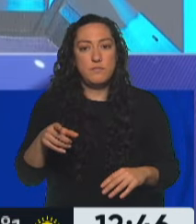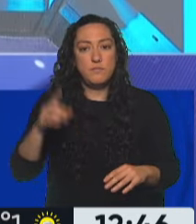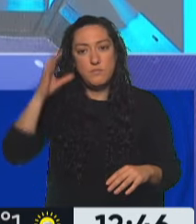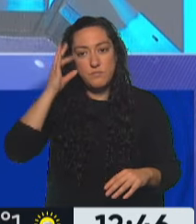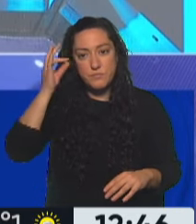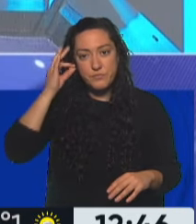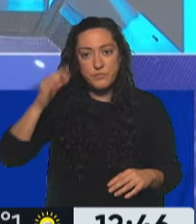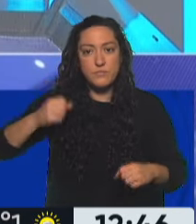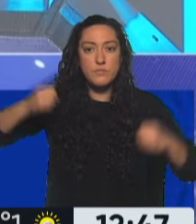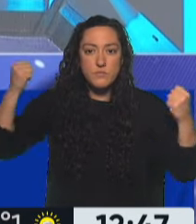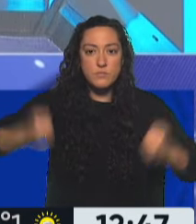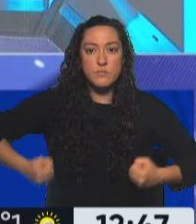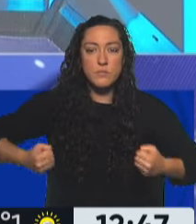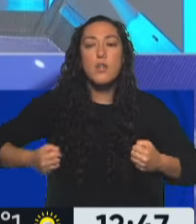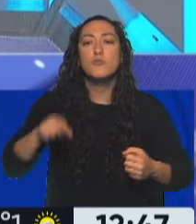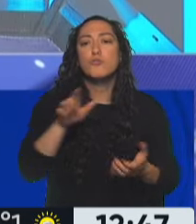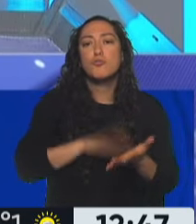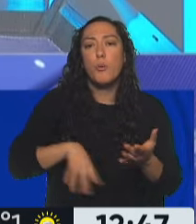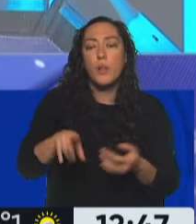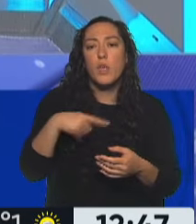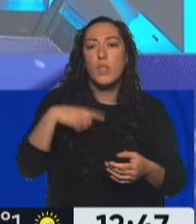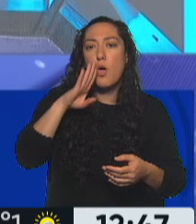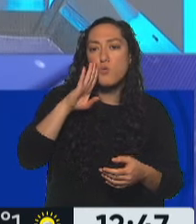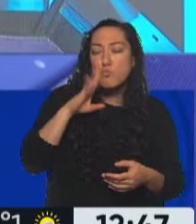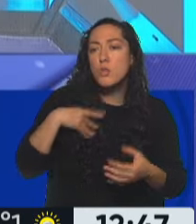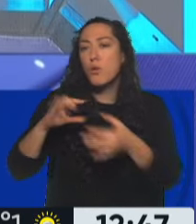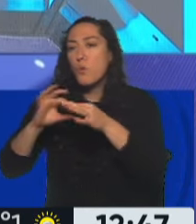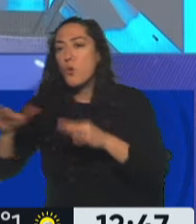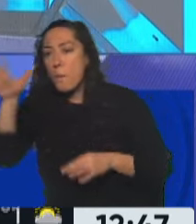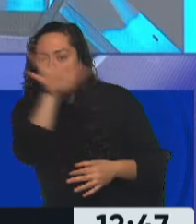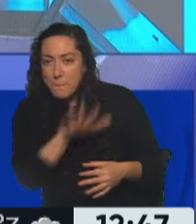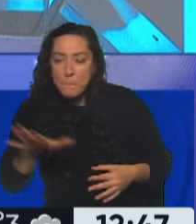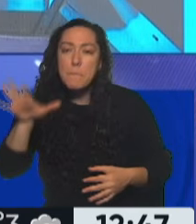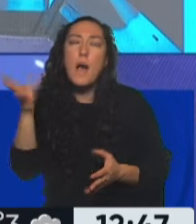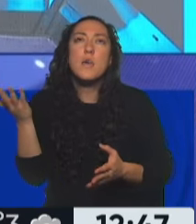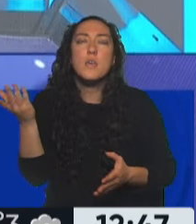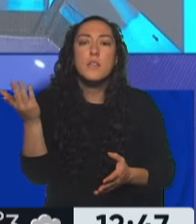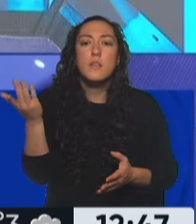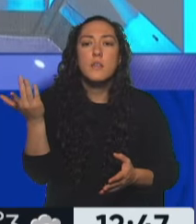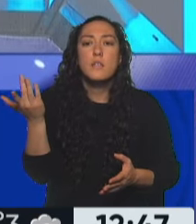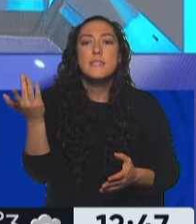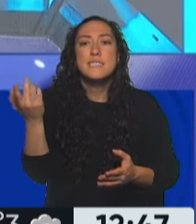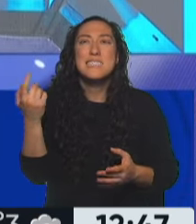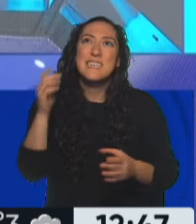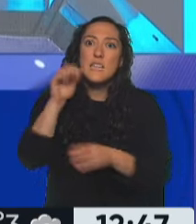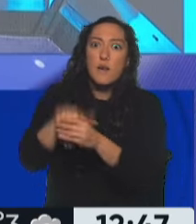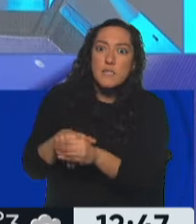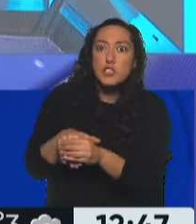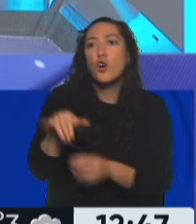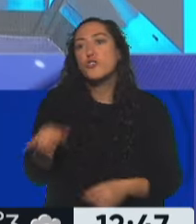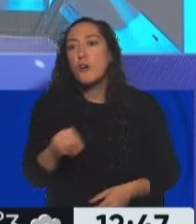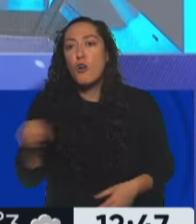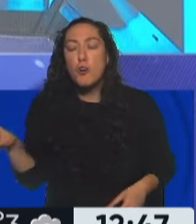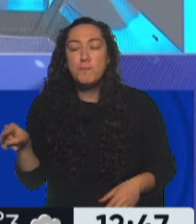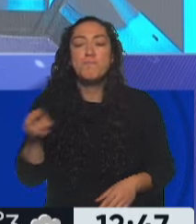muy clara respecto a, bueno, los Estados Unidos y Europa y este tipo de imbricamiento o intervención. Vos